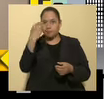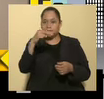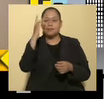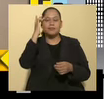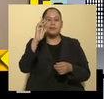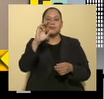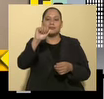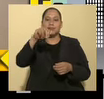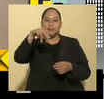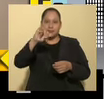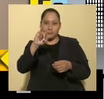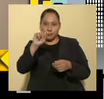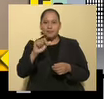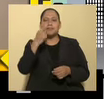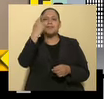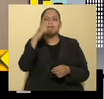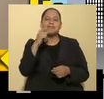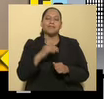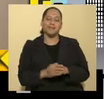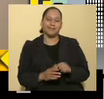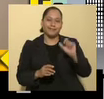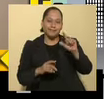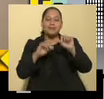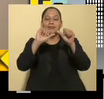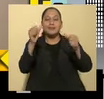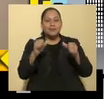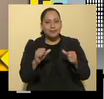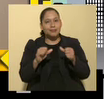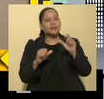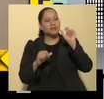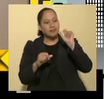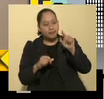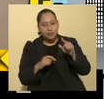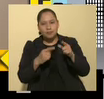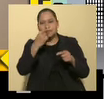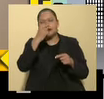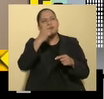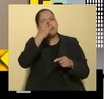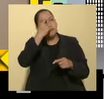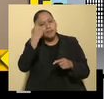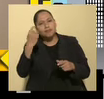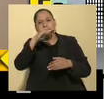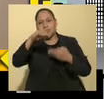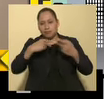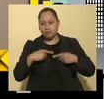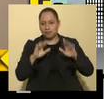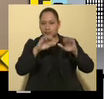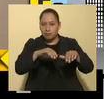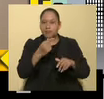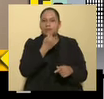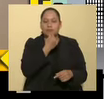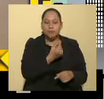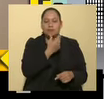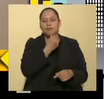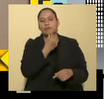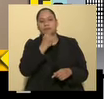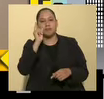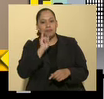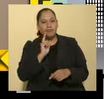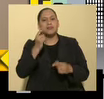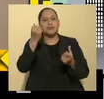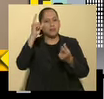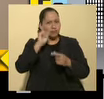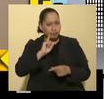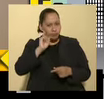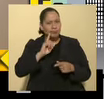qué finalidad, maestro? Pues con la finalidad de que el arte estuviera en accesibilidad para todos, de niños, niñas, mujeres.